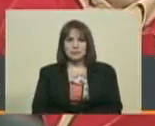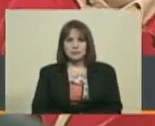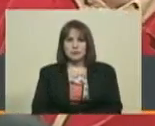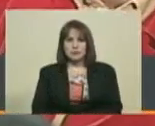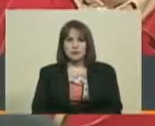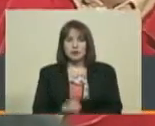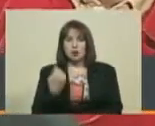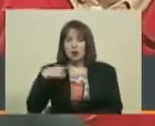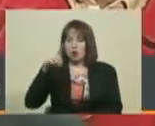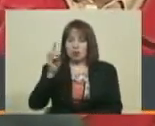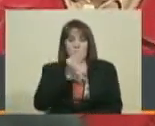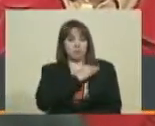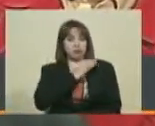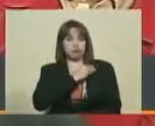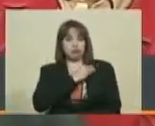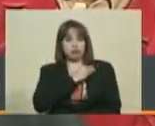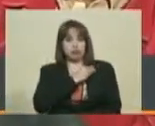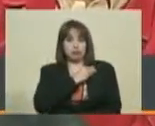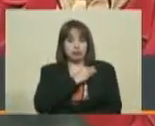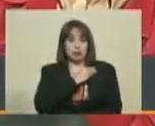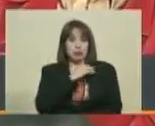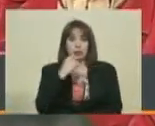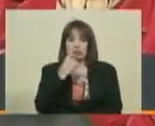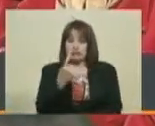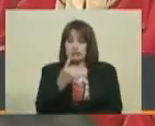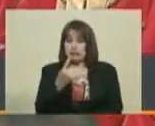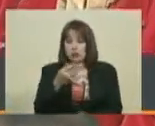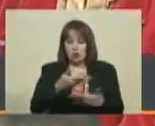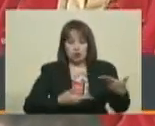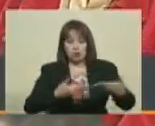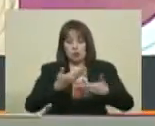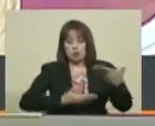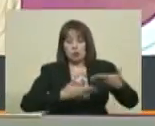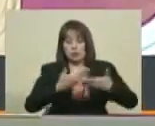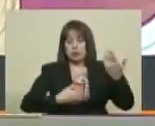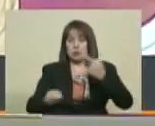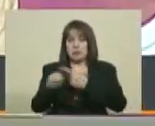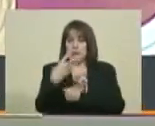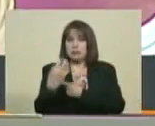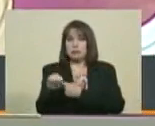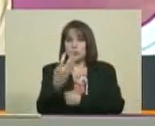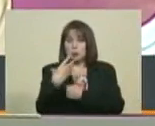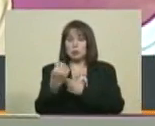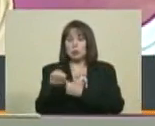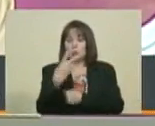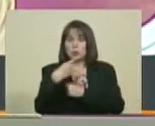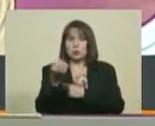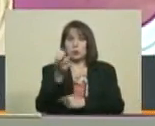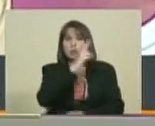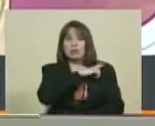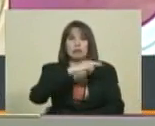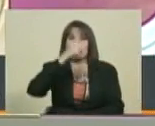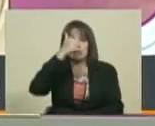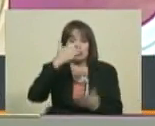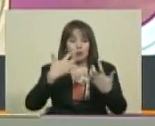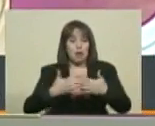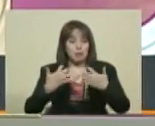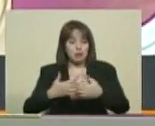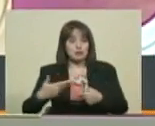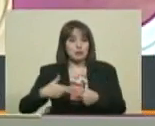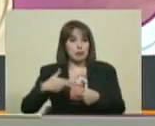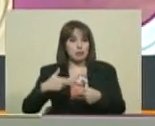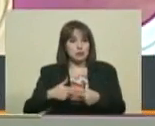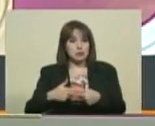Fue el único que me alertó. Yo recuerdo montañas de documentos que me mandaban los directivos de entonces de